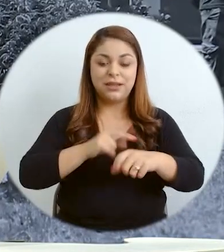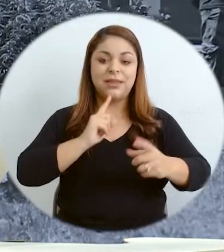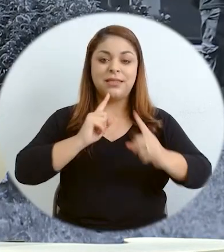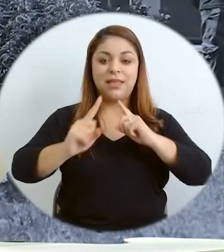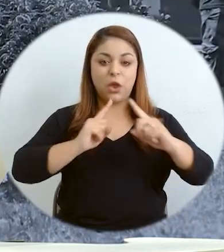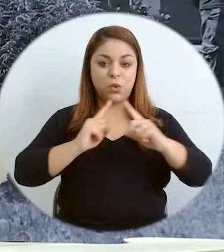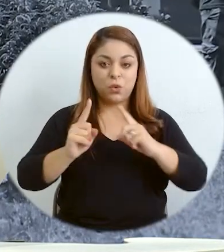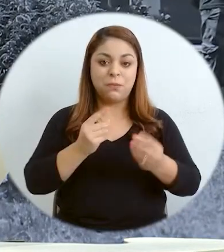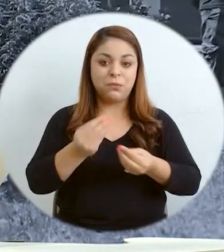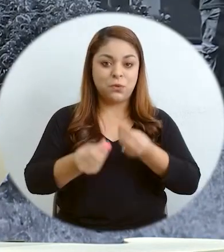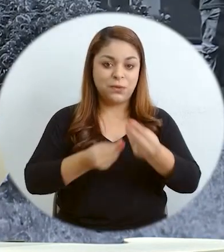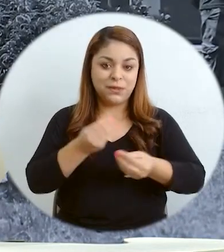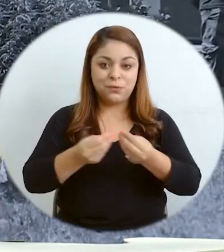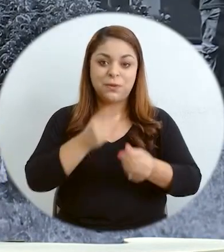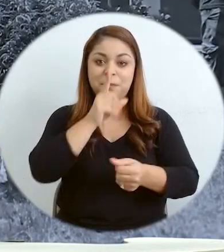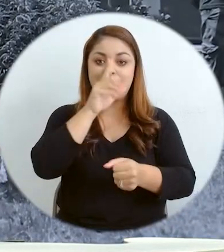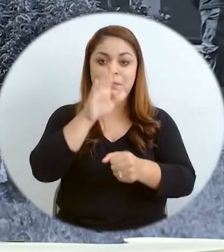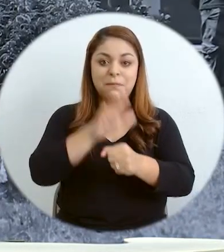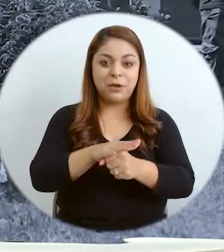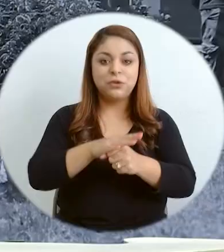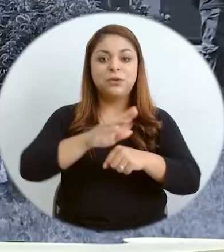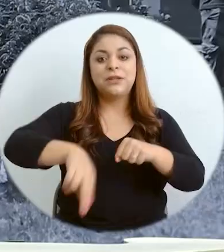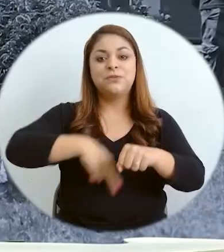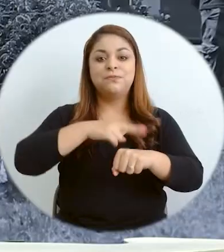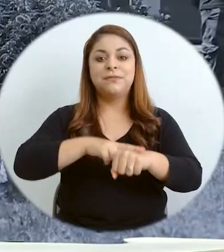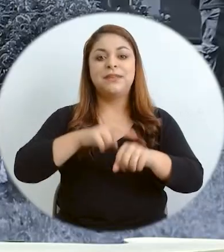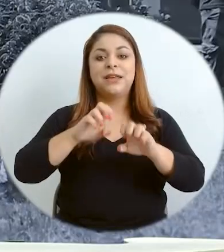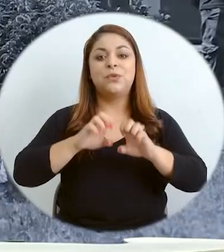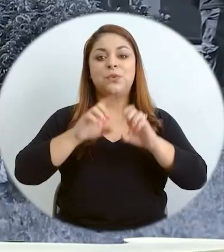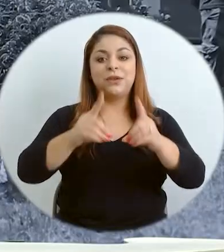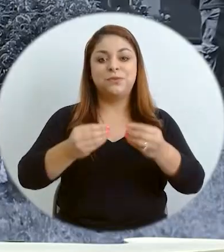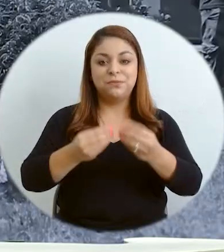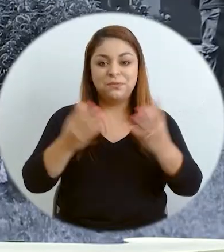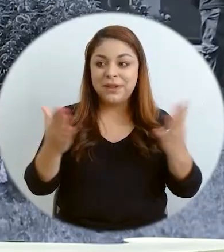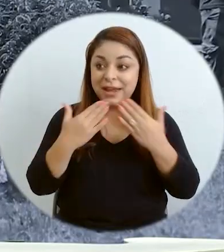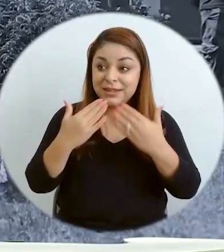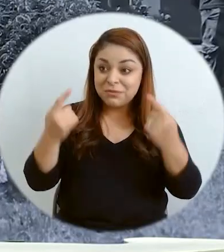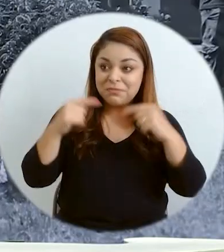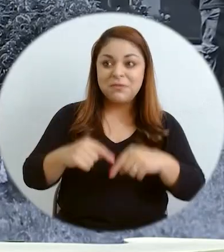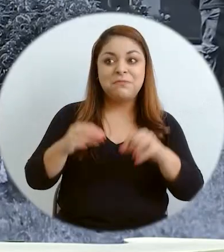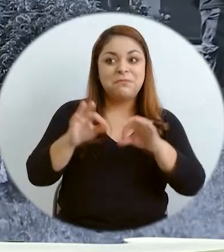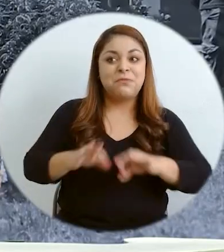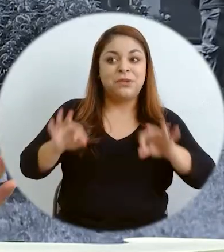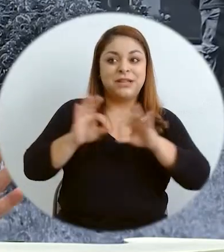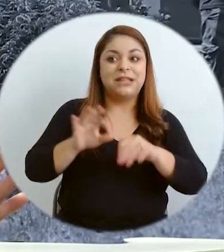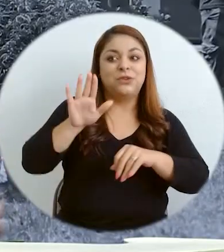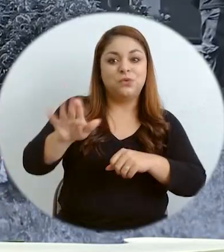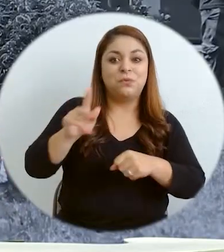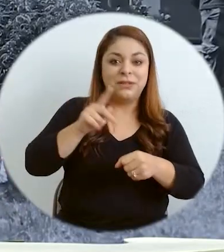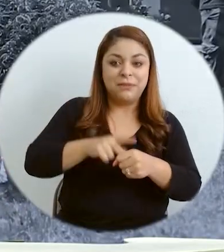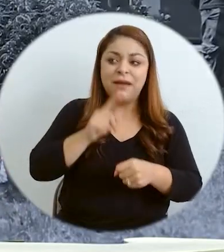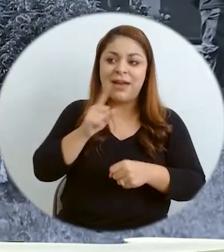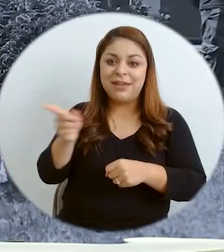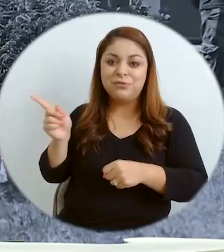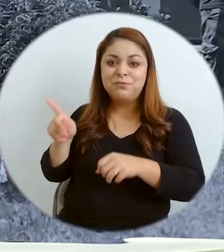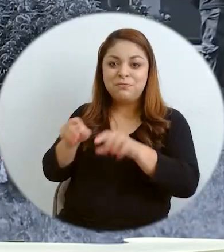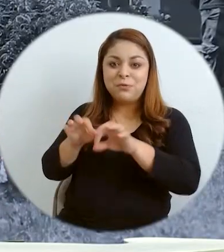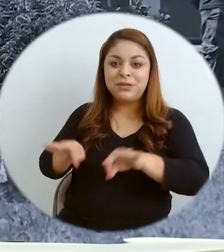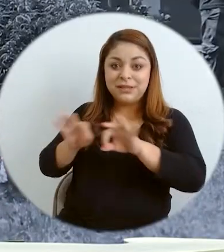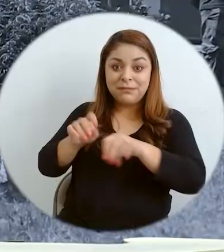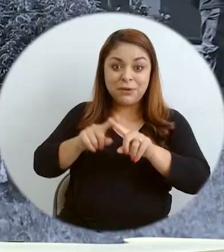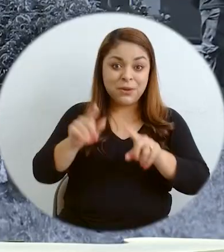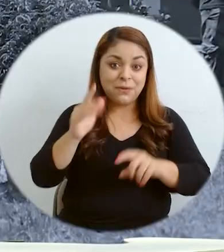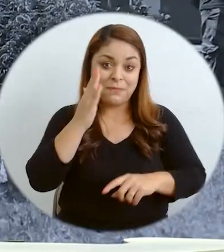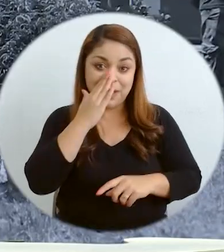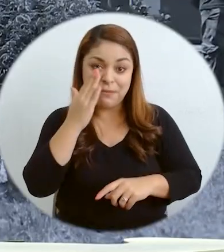y al Pacto Nacional por la Educación Pública. Gracias por estar con nosotros, muy importante su participación, la de ellas también, pero definitivamente que